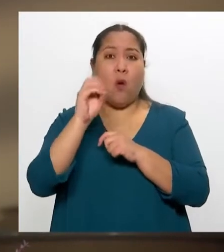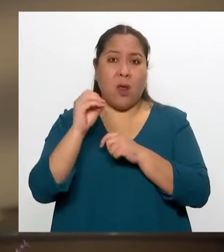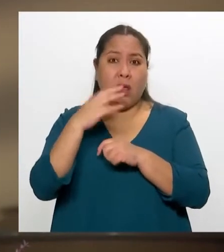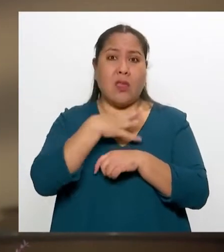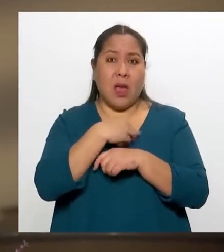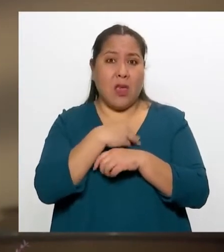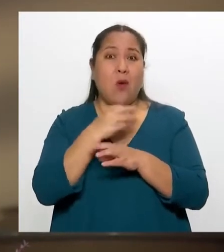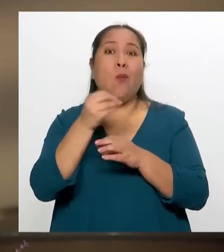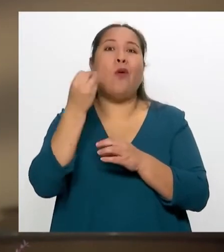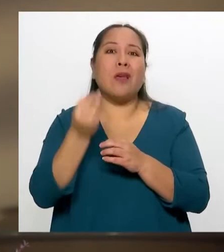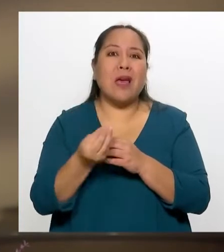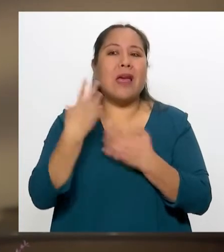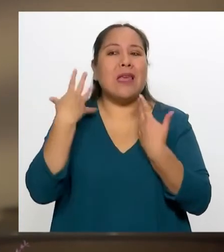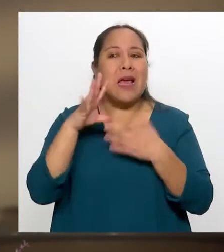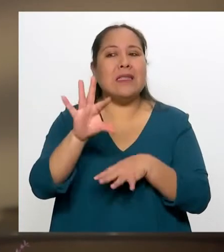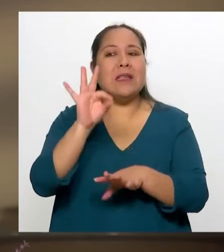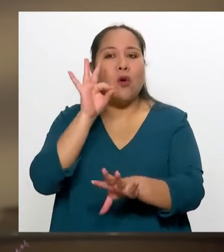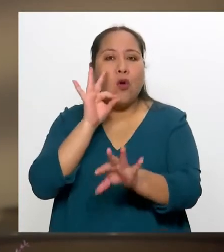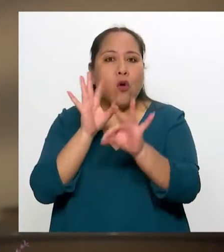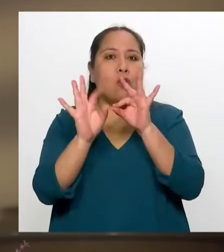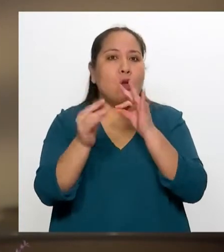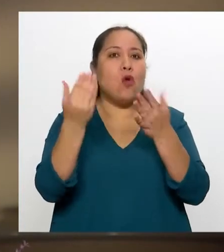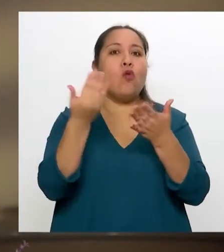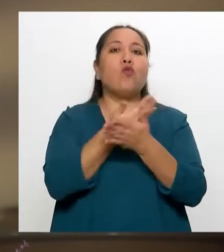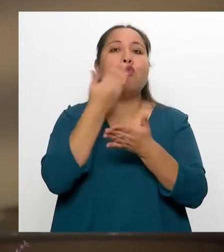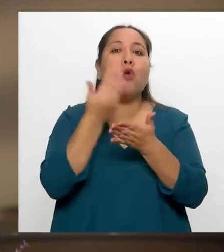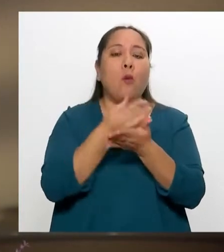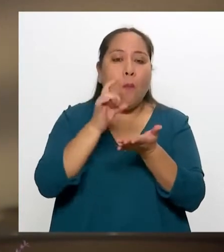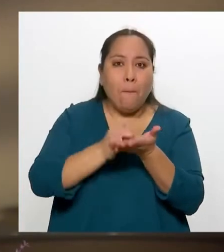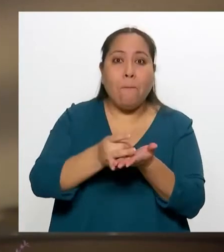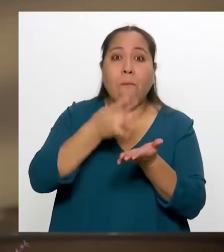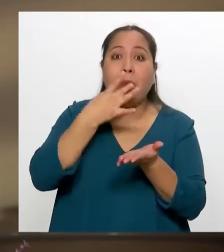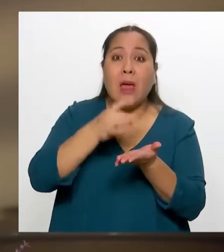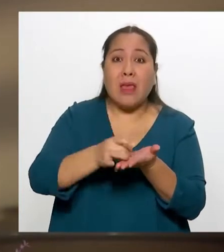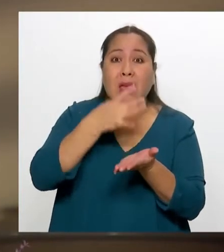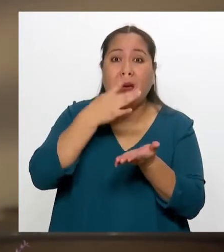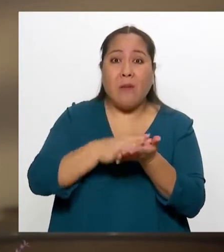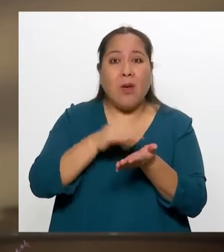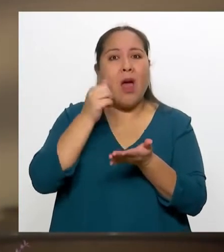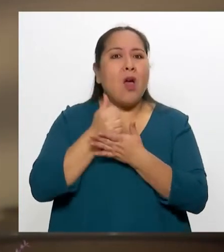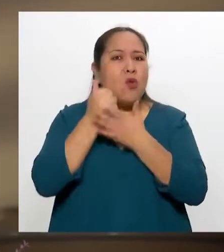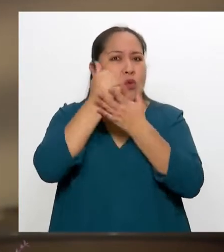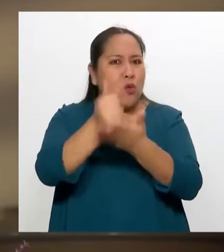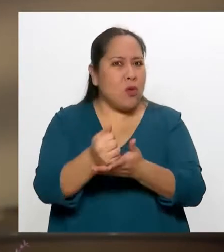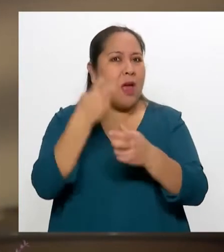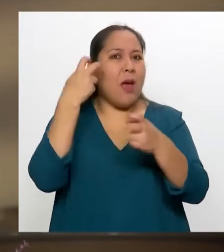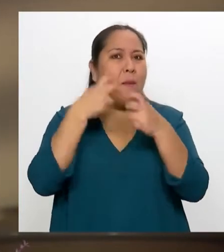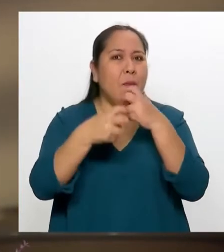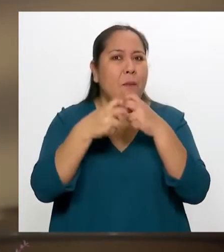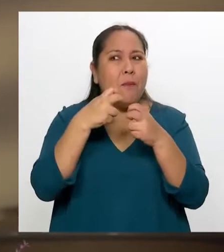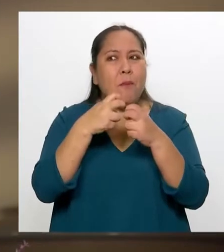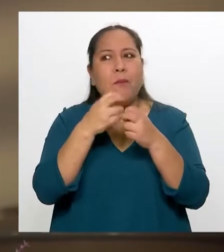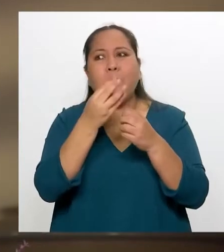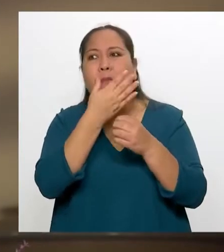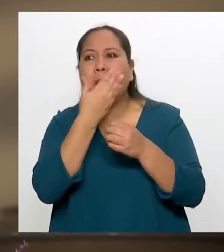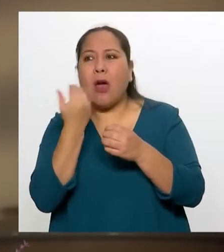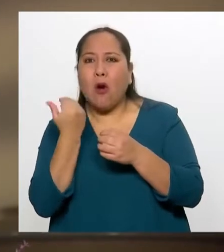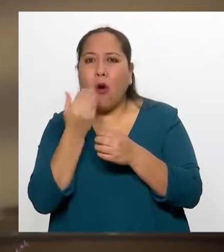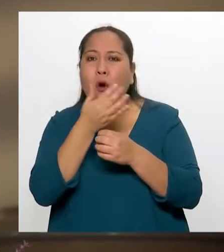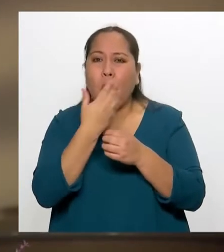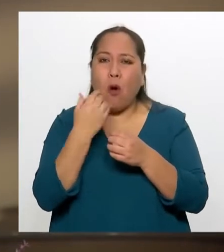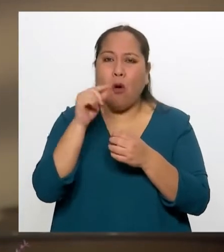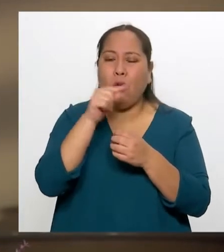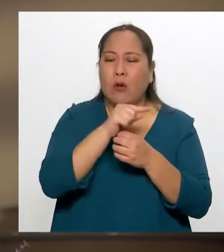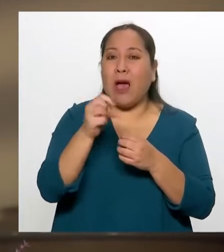estado utilizando ya, se están descubriendo nuevos medicamentos que pudieran ayudar a mejorar ese problema genético en algunos